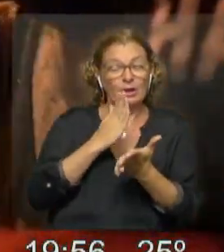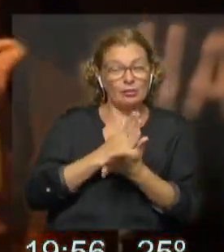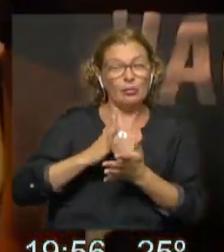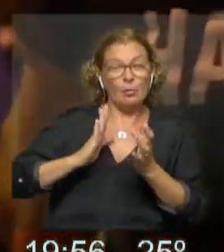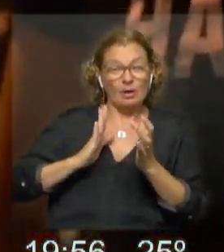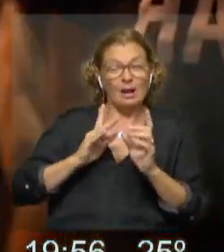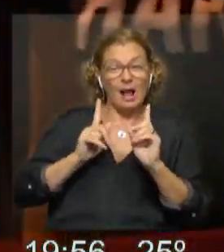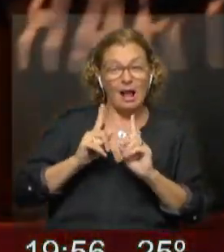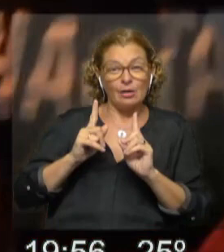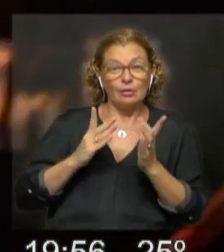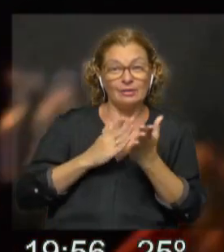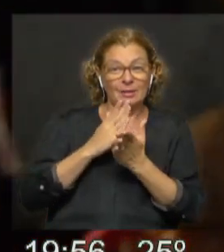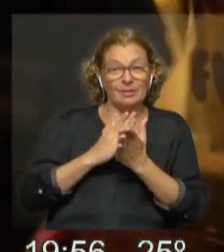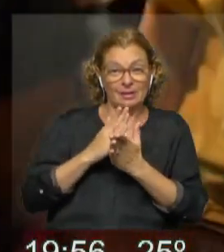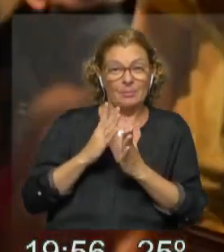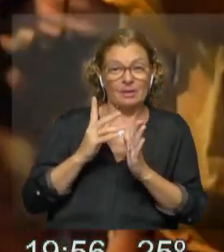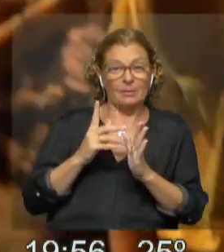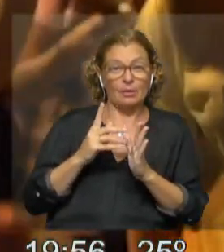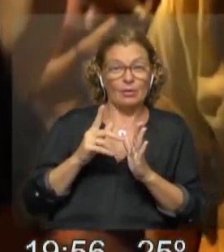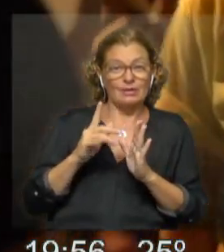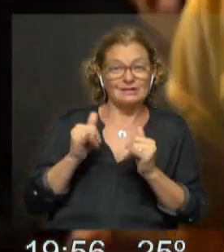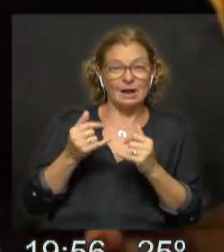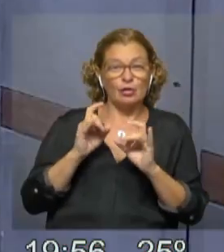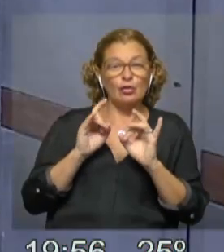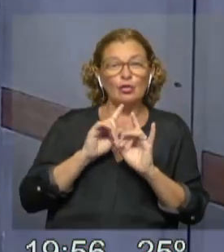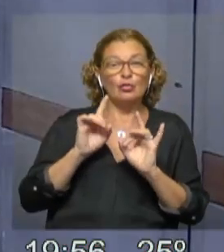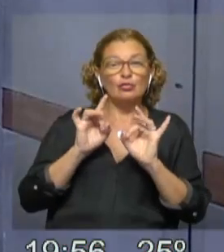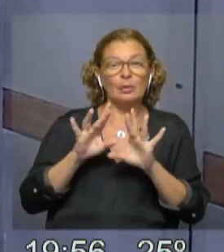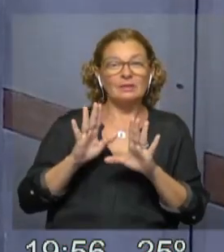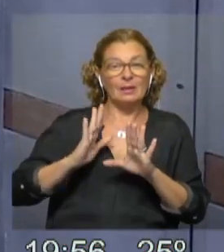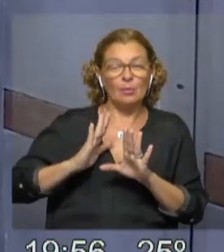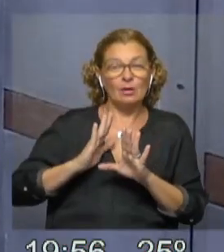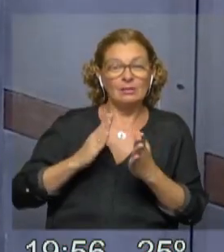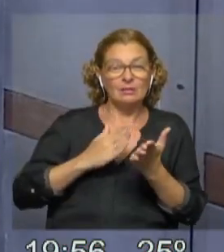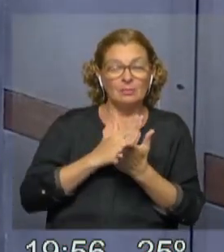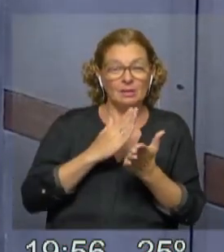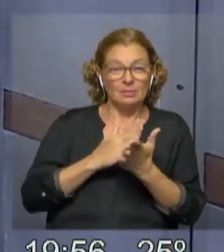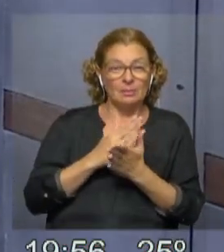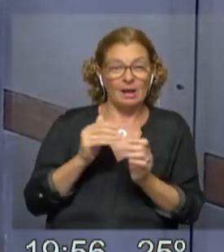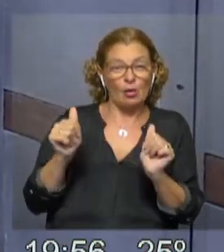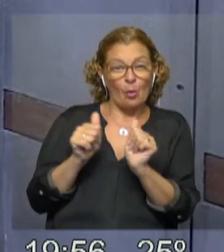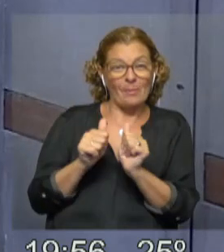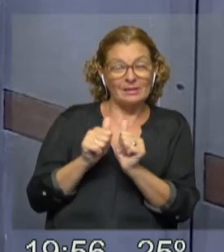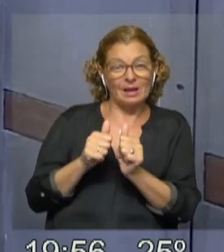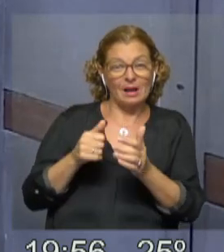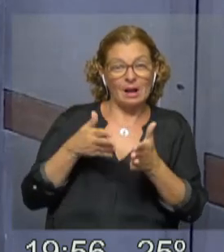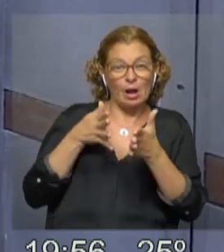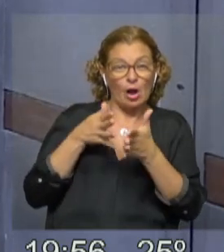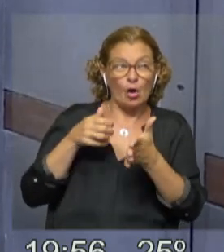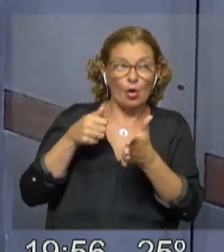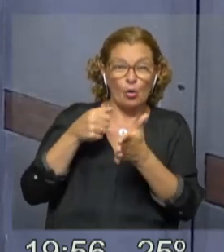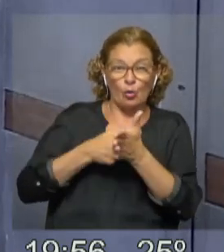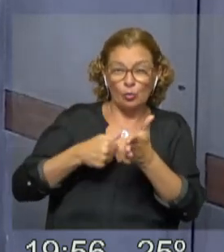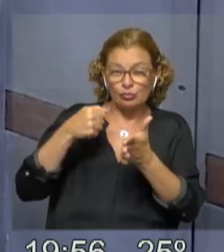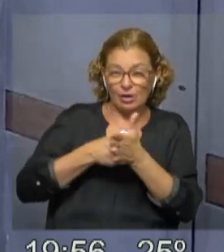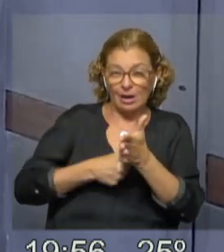como que eso es algo que siempre nos va a interpelar, pero ya el lesbianismo no es solo de mujeres. Siempre se va a estar acompañando las luchas de las compañeras, de